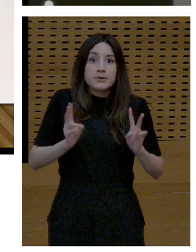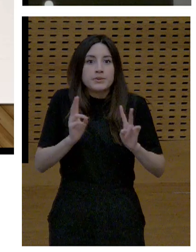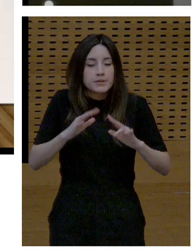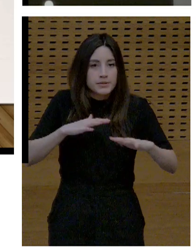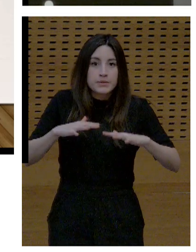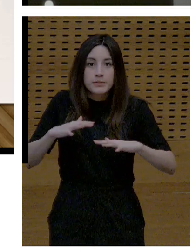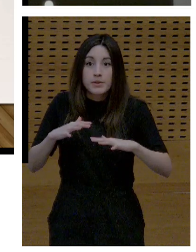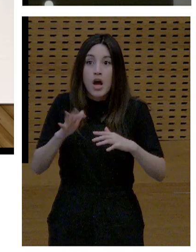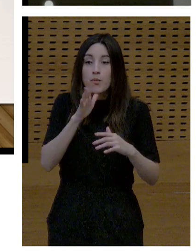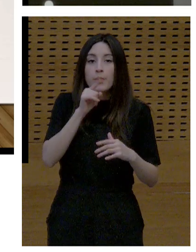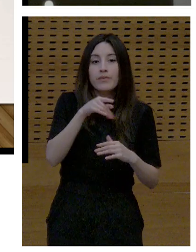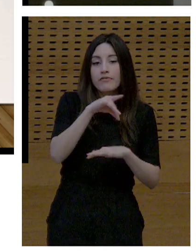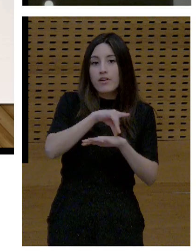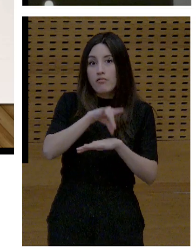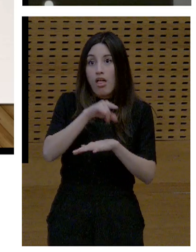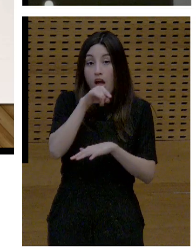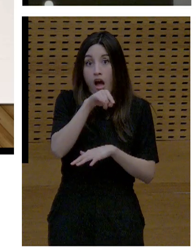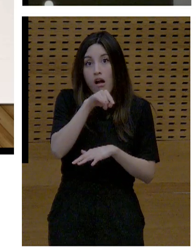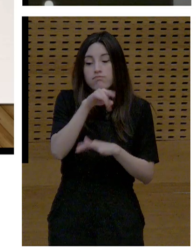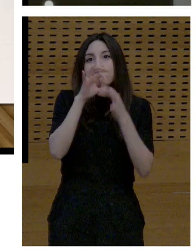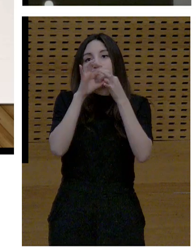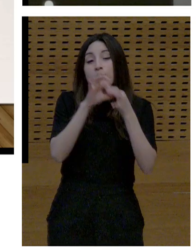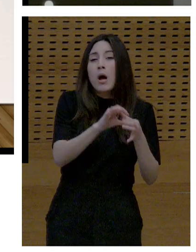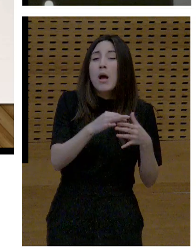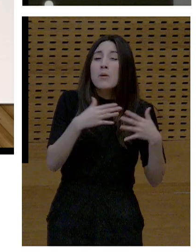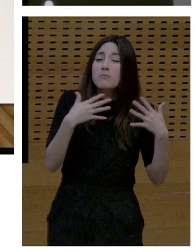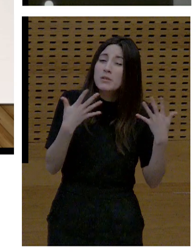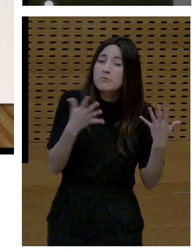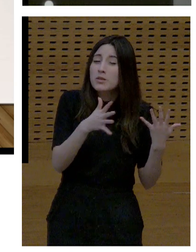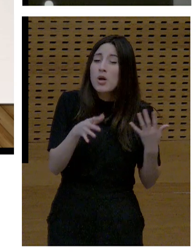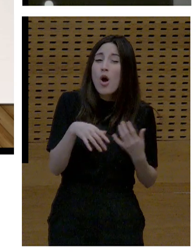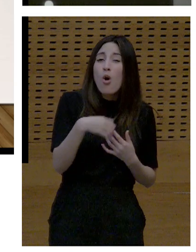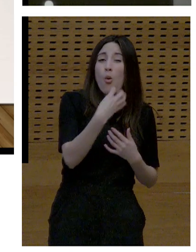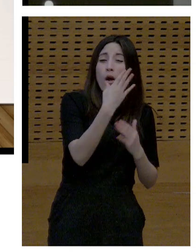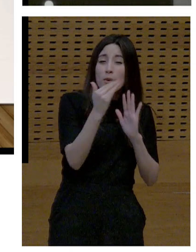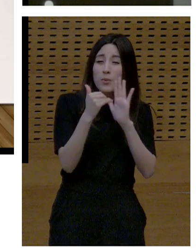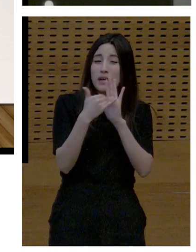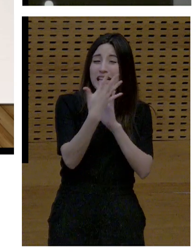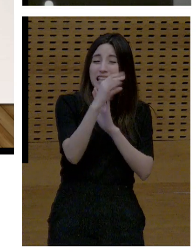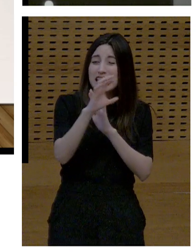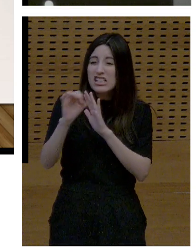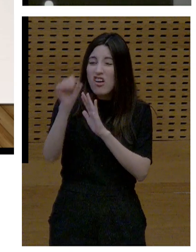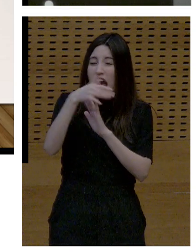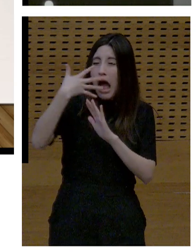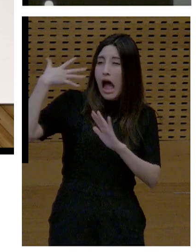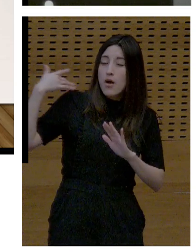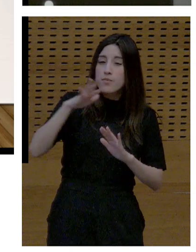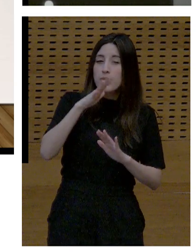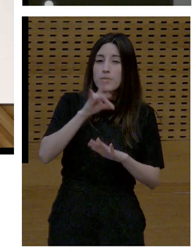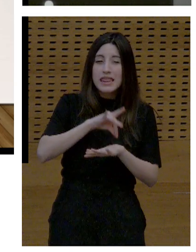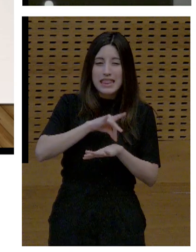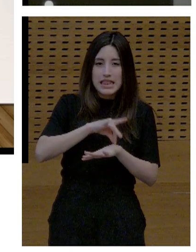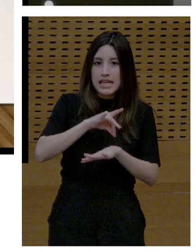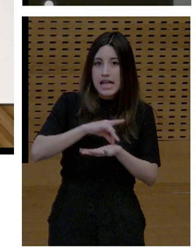algo sobre la enfermedad, pero ya hace 4.500 años en la medicina tradicional